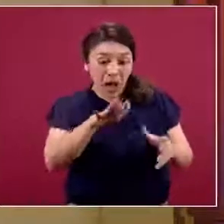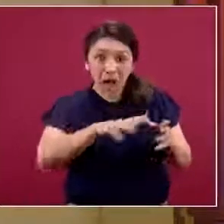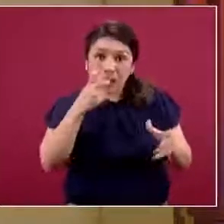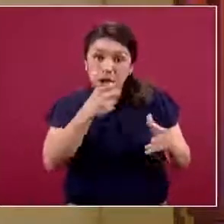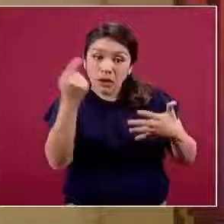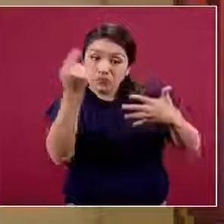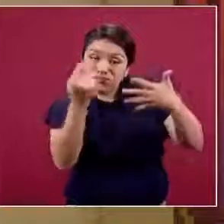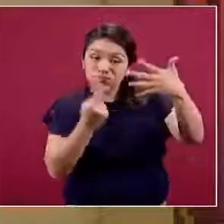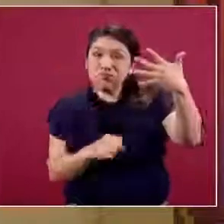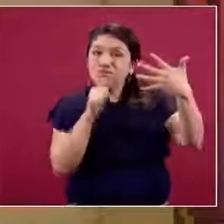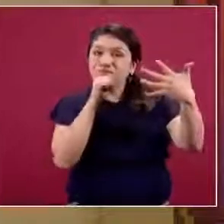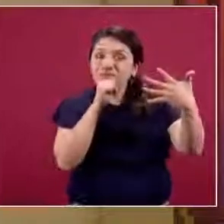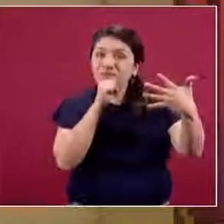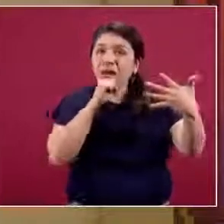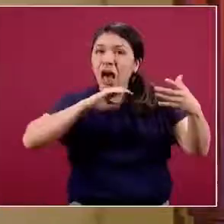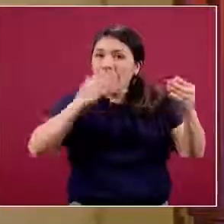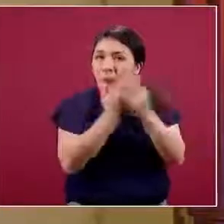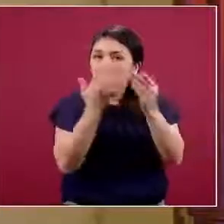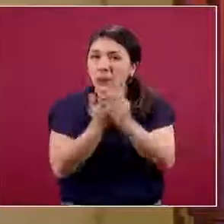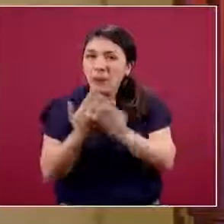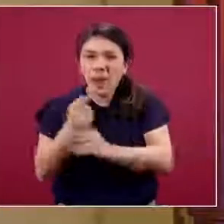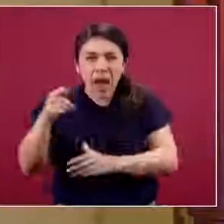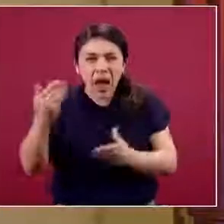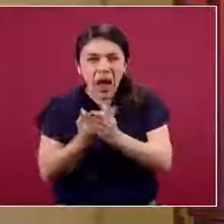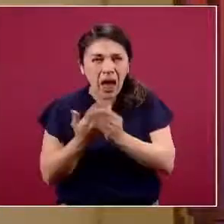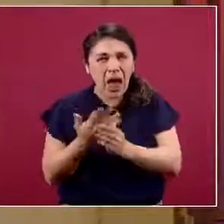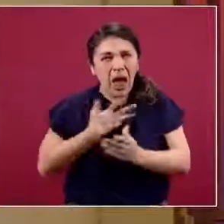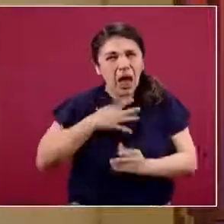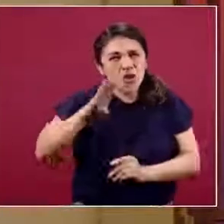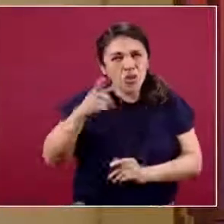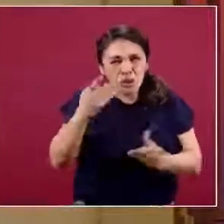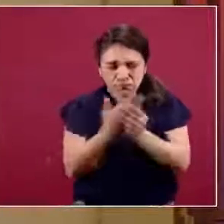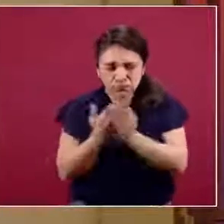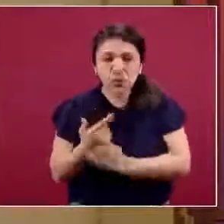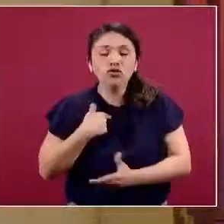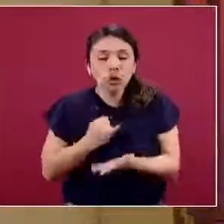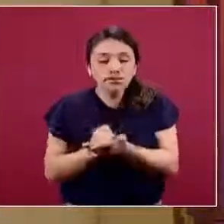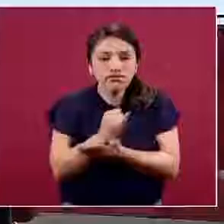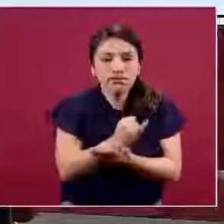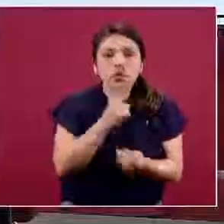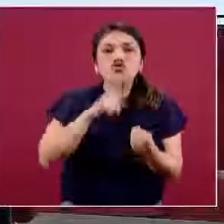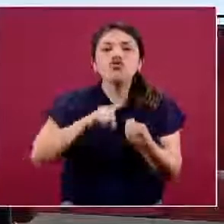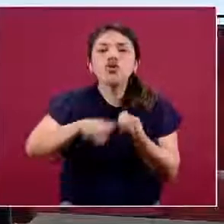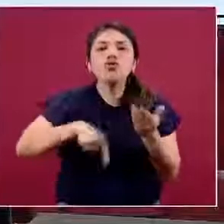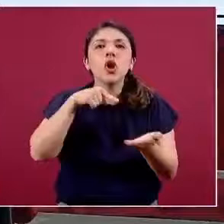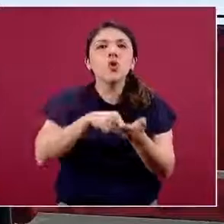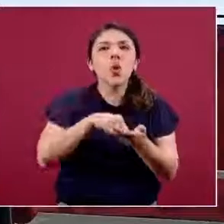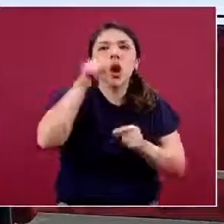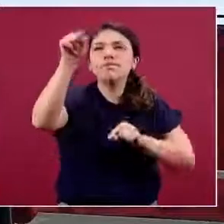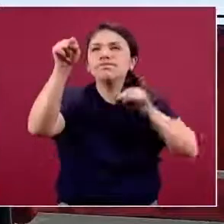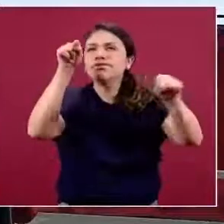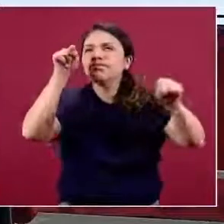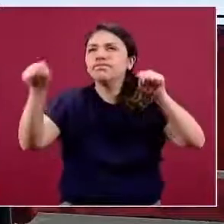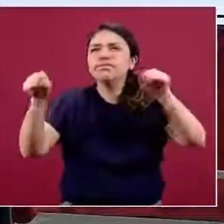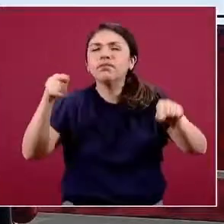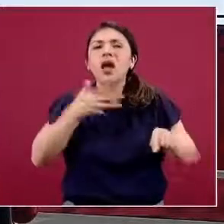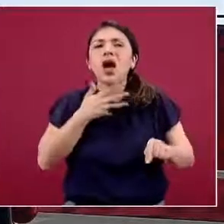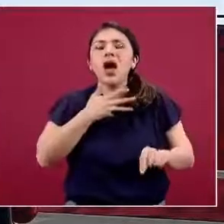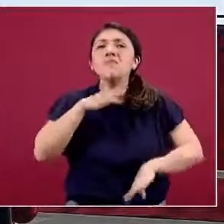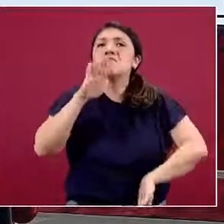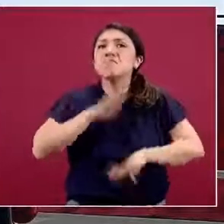todos los indicadores y capas que tiene este Atlas, nosotros podemos definir zonas o regiones que tienen